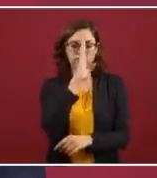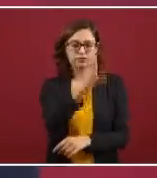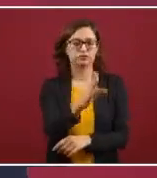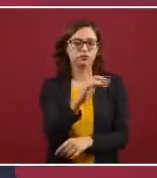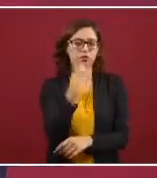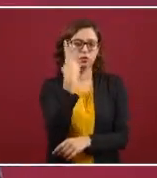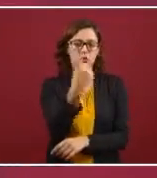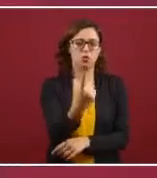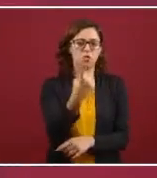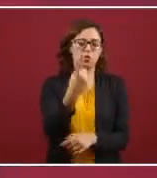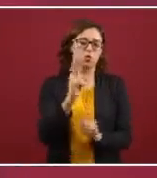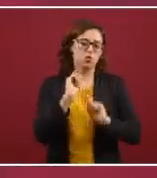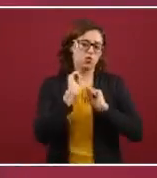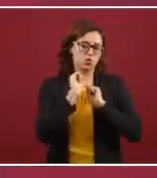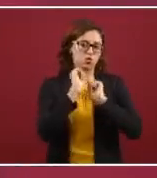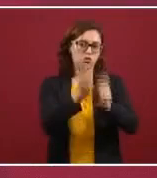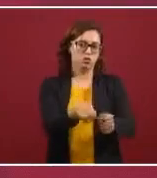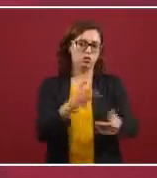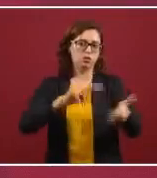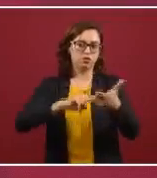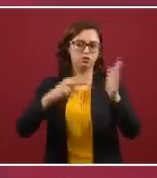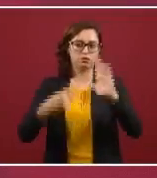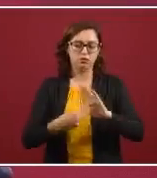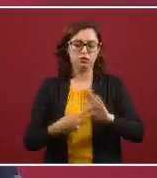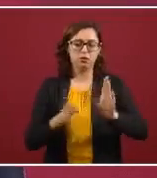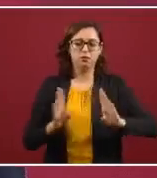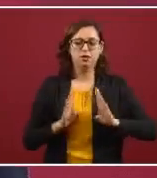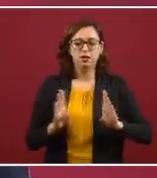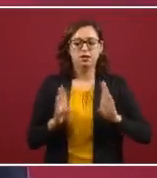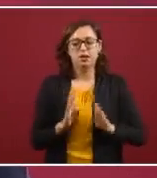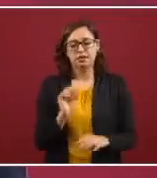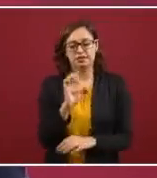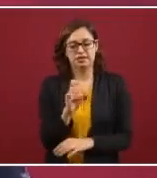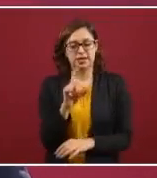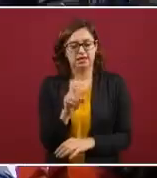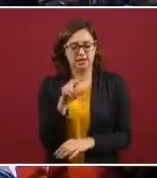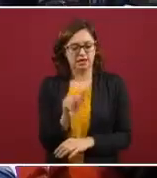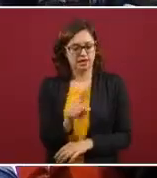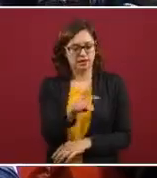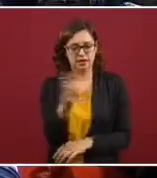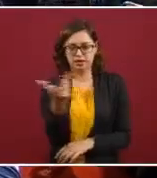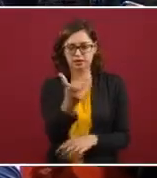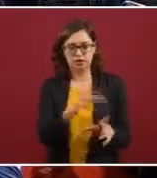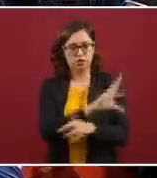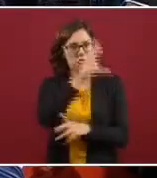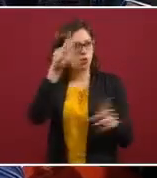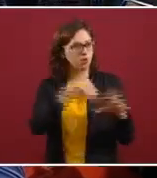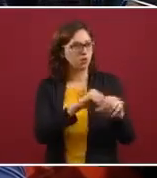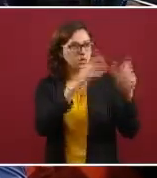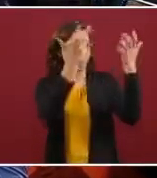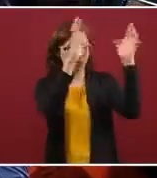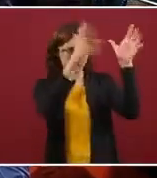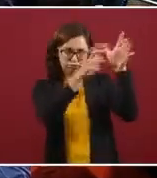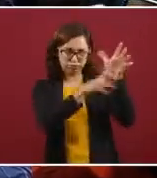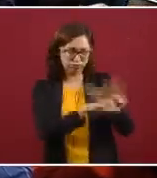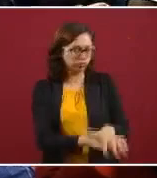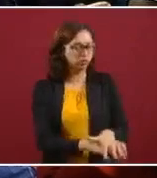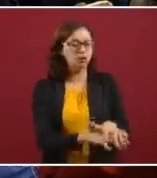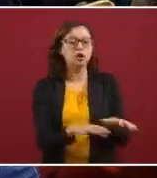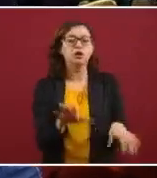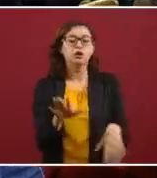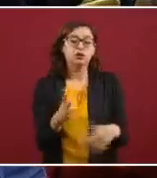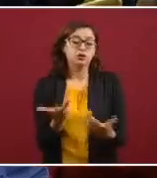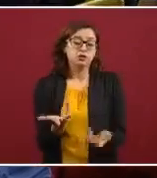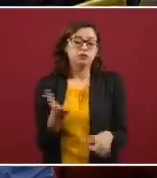con ingenieros militares. Será el ejército quien realice todo el proceso de demolición. Las demoliciones son